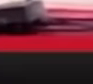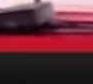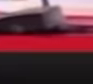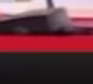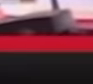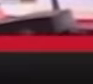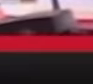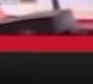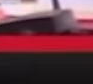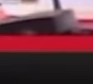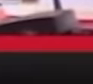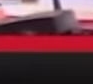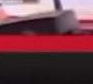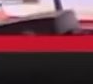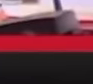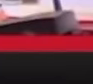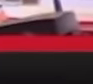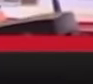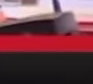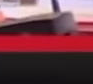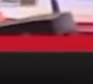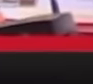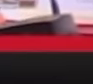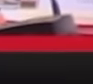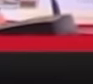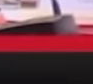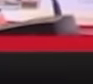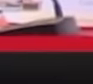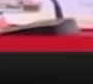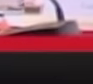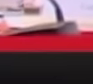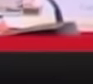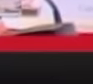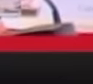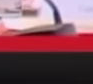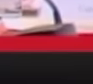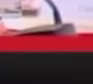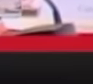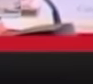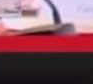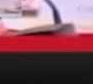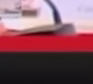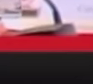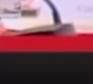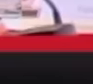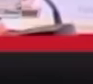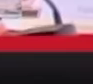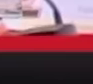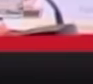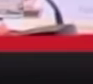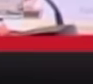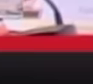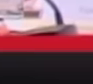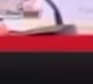quién seleccionó a Nippon Koi y quién seleccionó a OAS en el contrato de línea amarilla. Es la primera pregunta. Y luego,